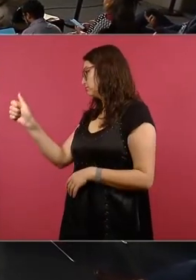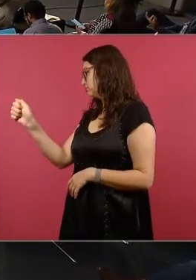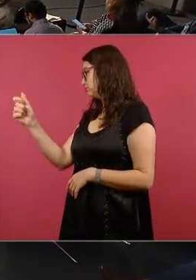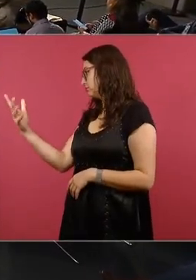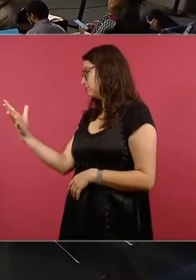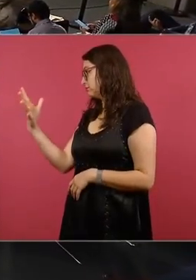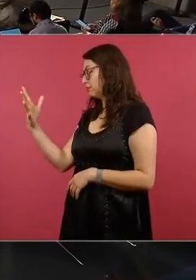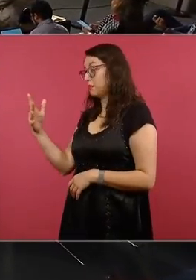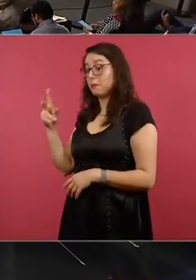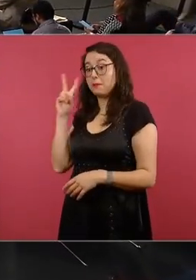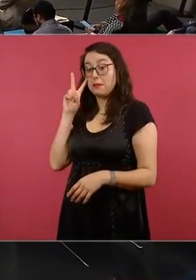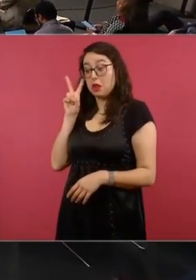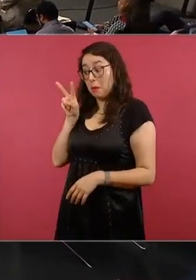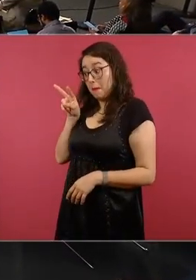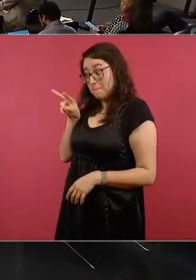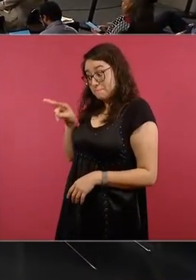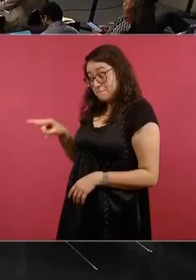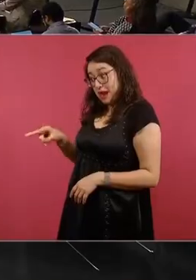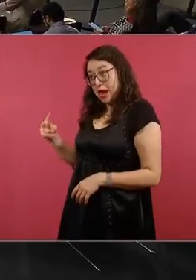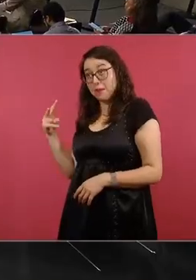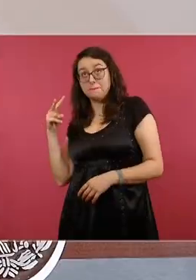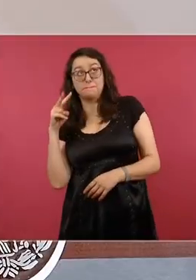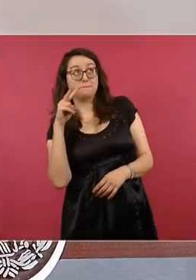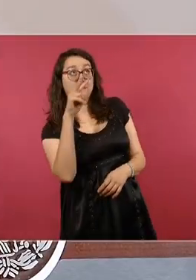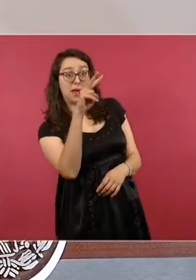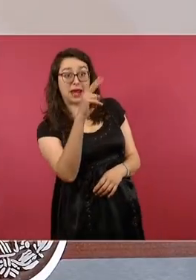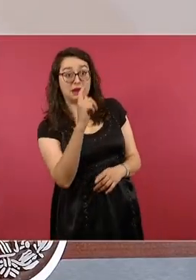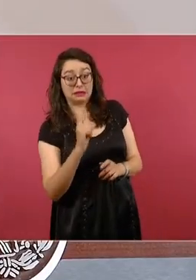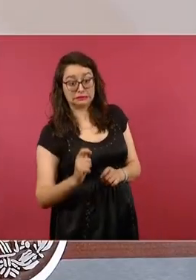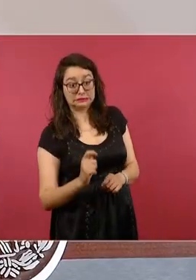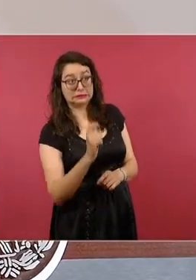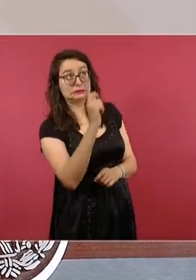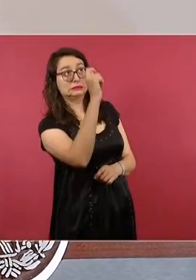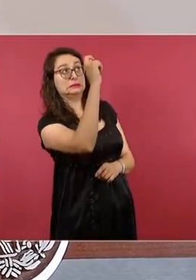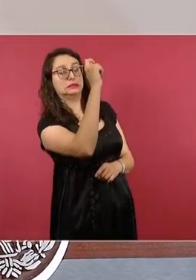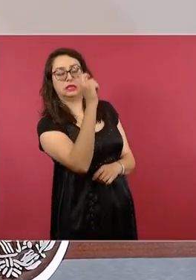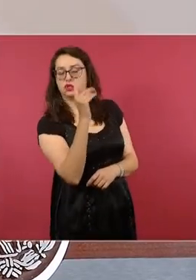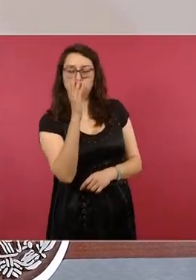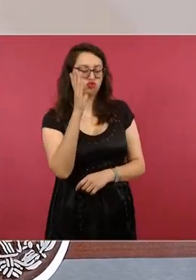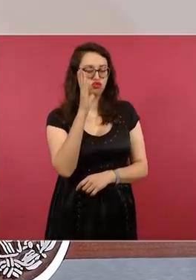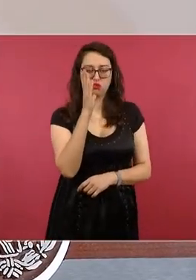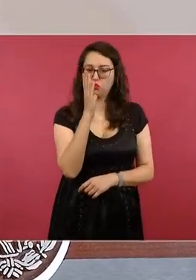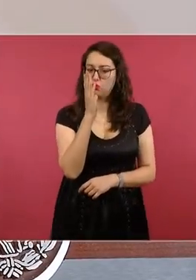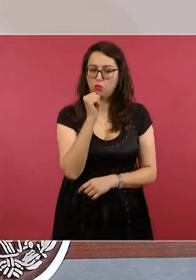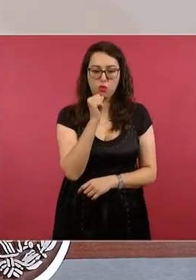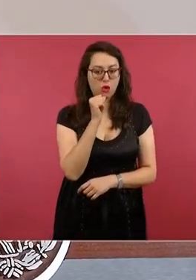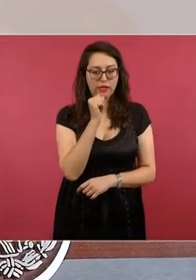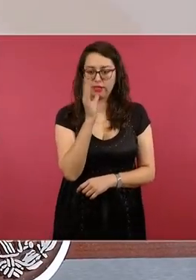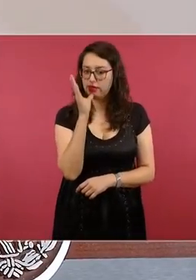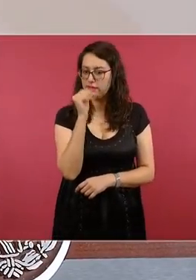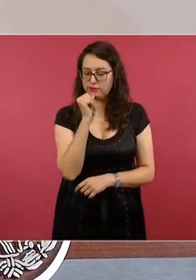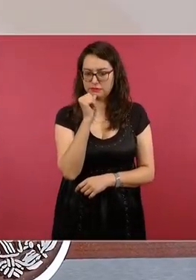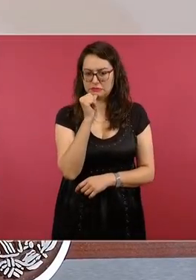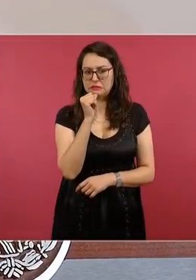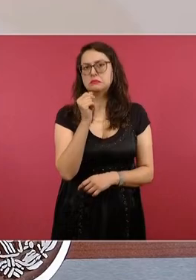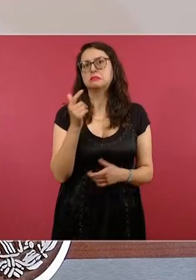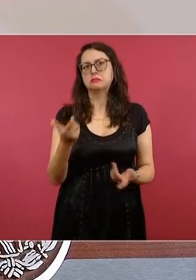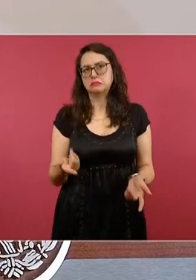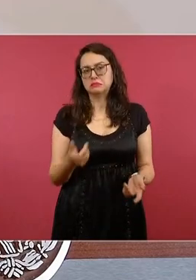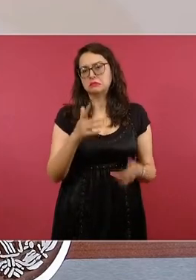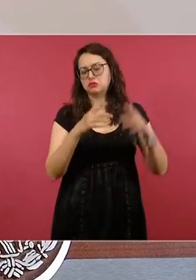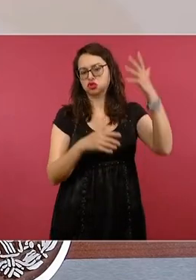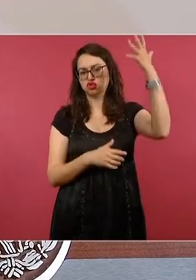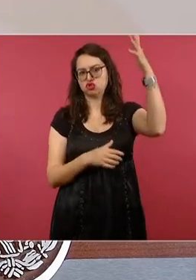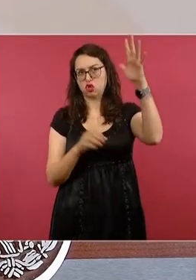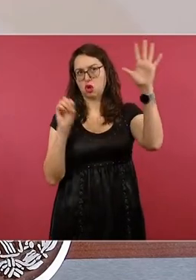puede, pero tampoco ver a través de cámaras o a través del celular. Es el mismo principio que explicó el doctor,